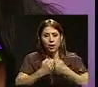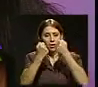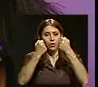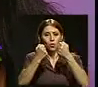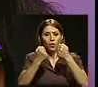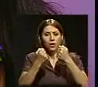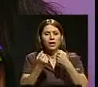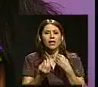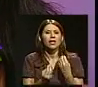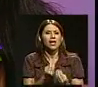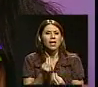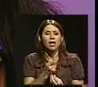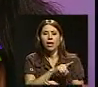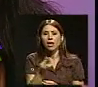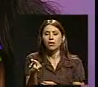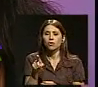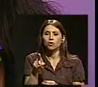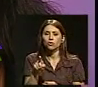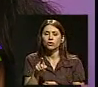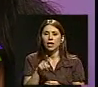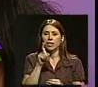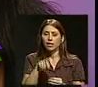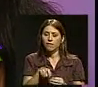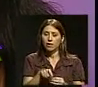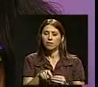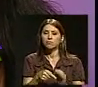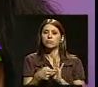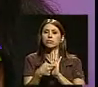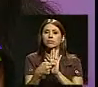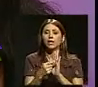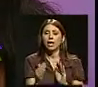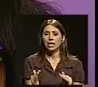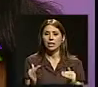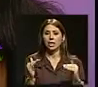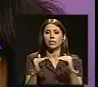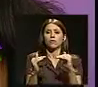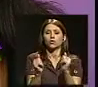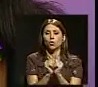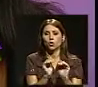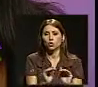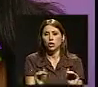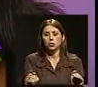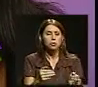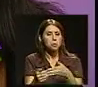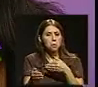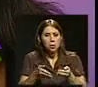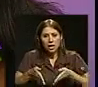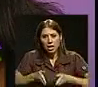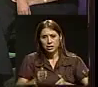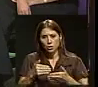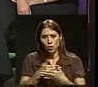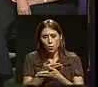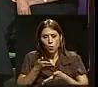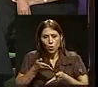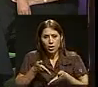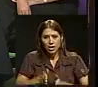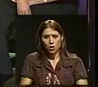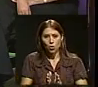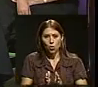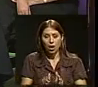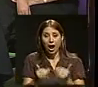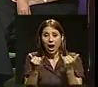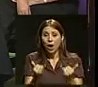ser equitativos con sus hijos frente al nacimiento de un nuevo hijo e hija. En este caso es doble el